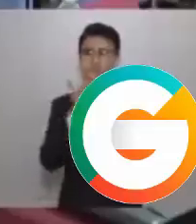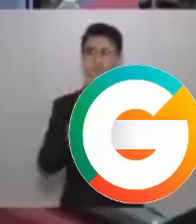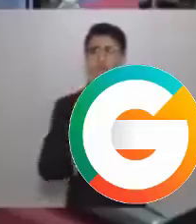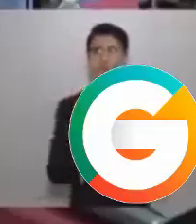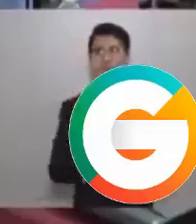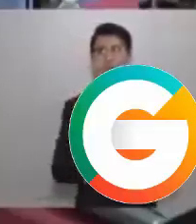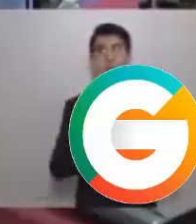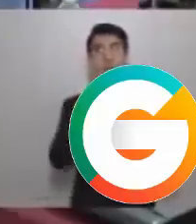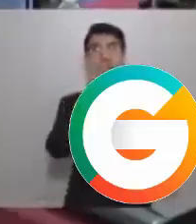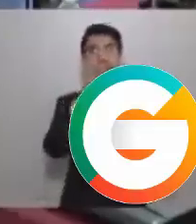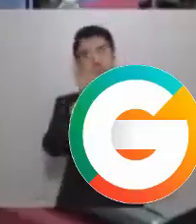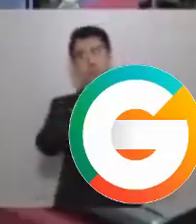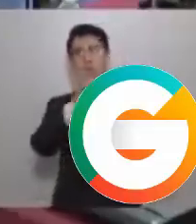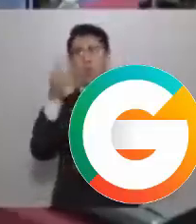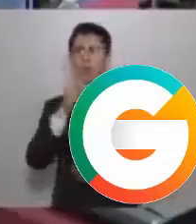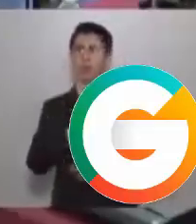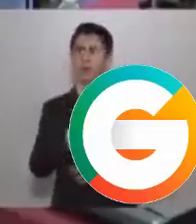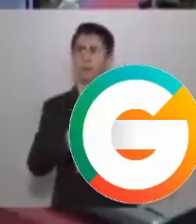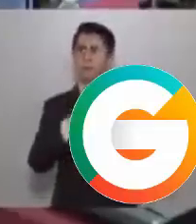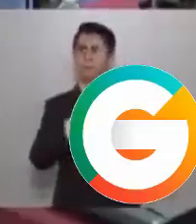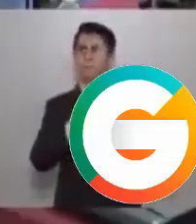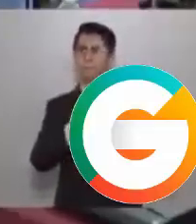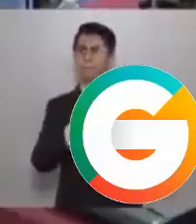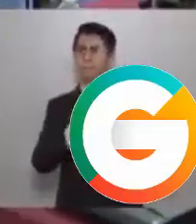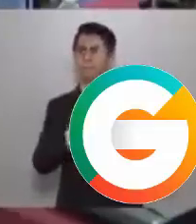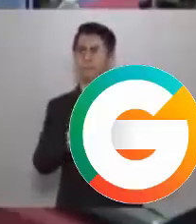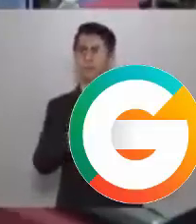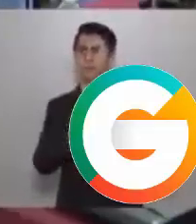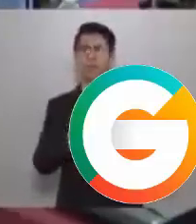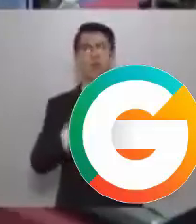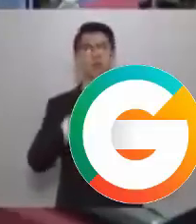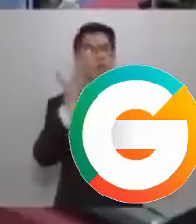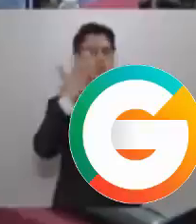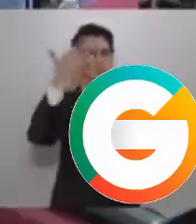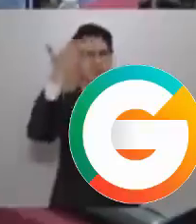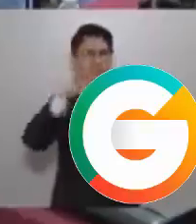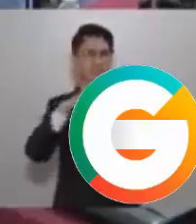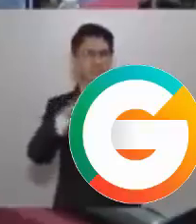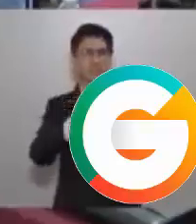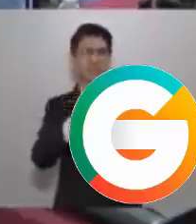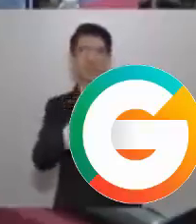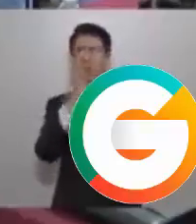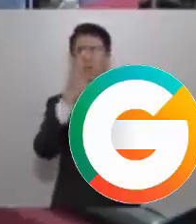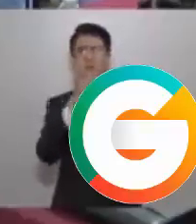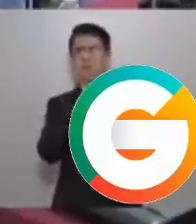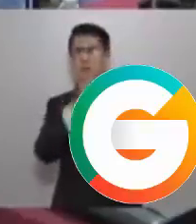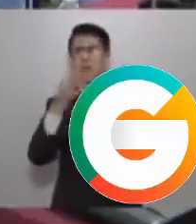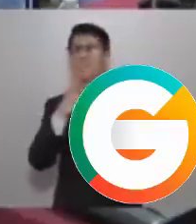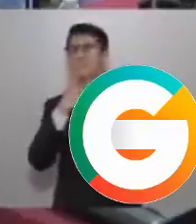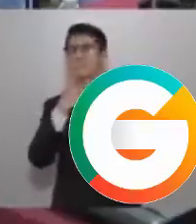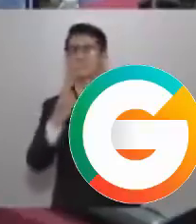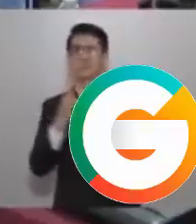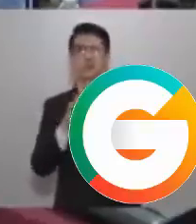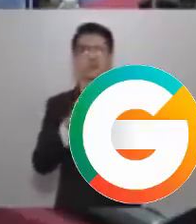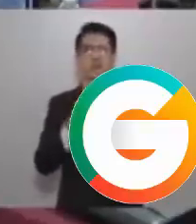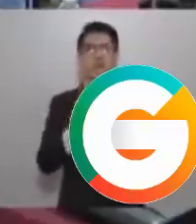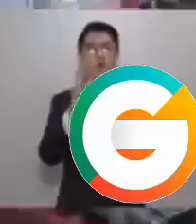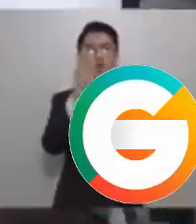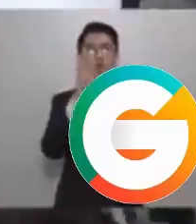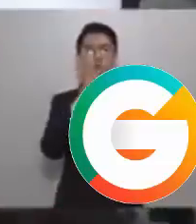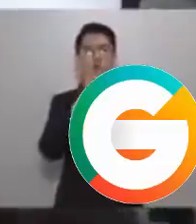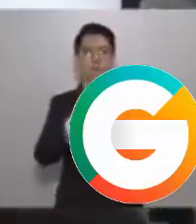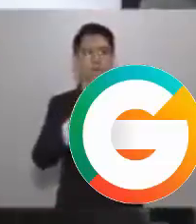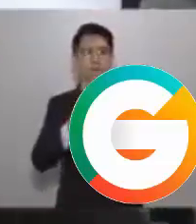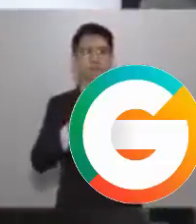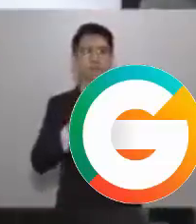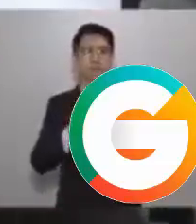que sufrió una sobredosis. Entonces, saber cómo van con el tema de depuración. Sería todo, gracias. Bien, para efectos